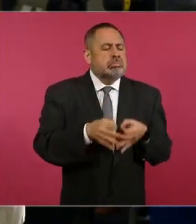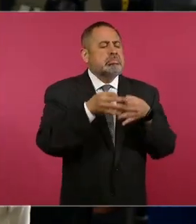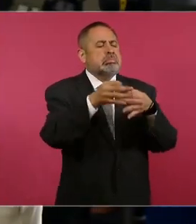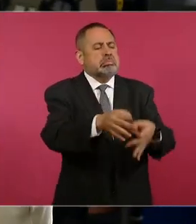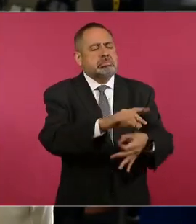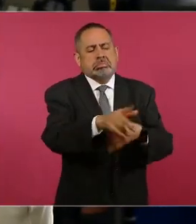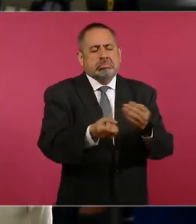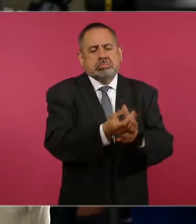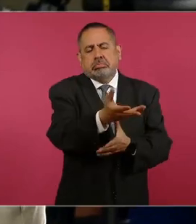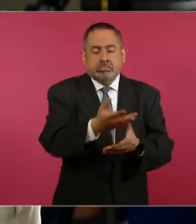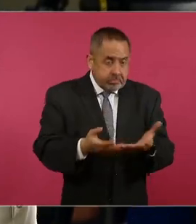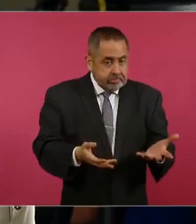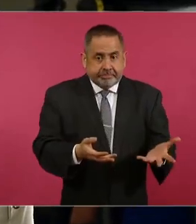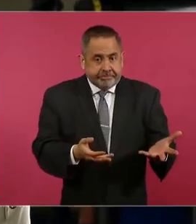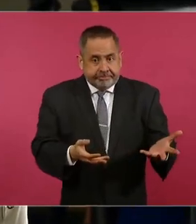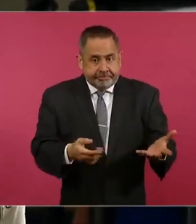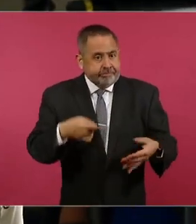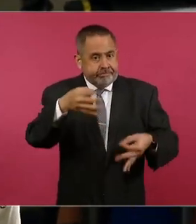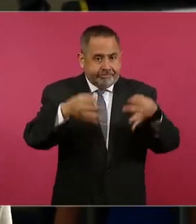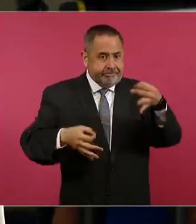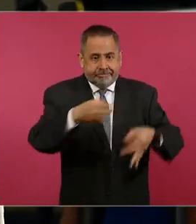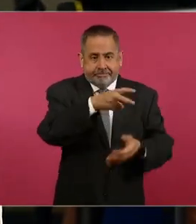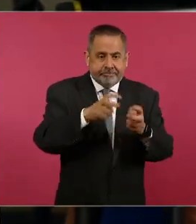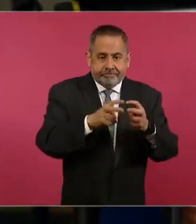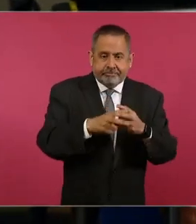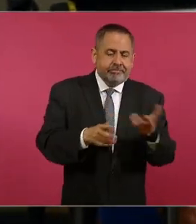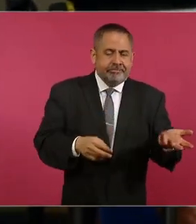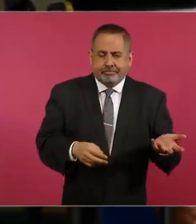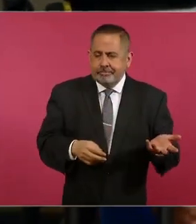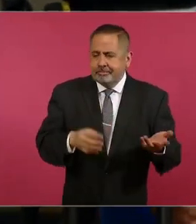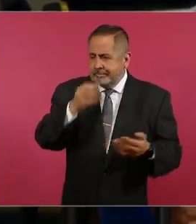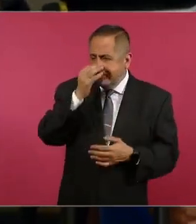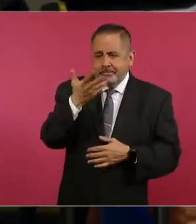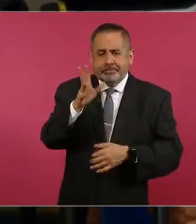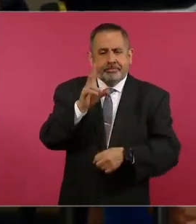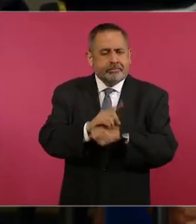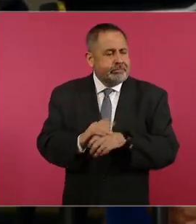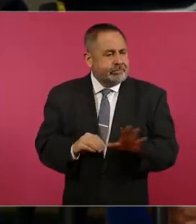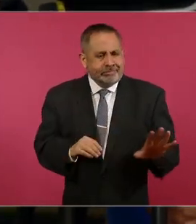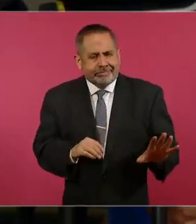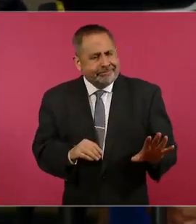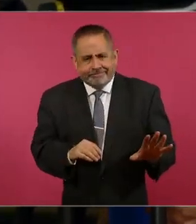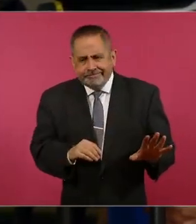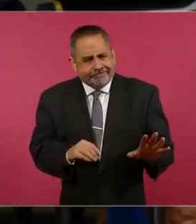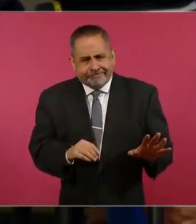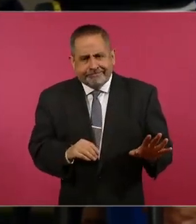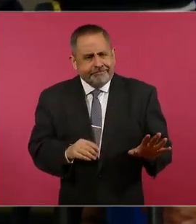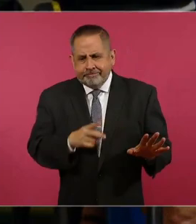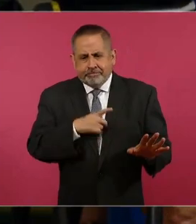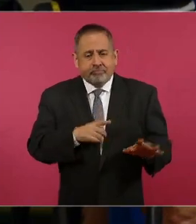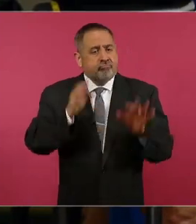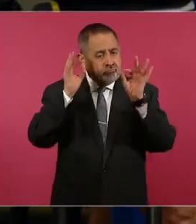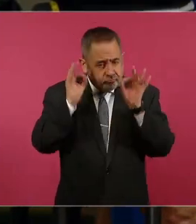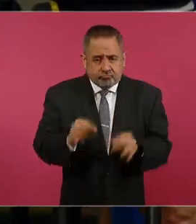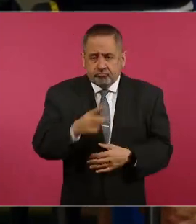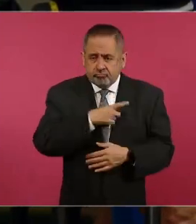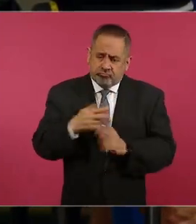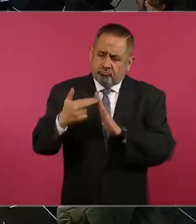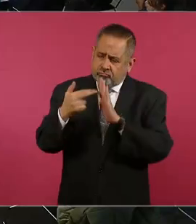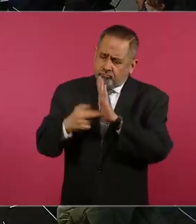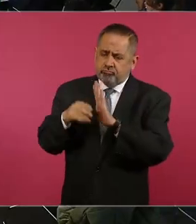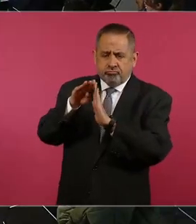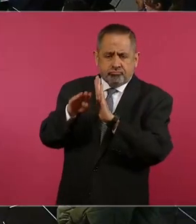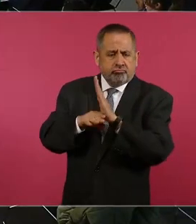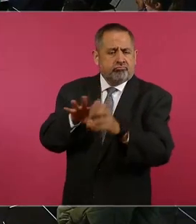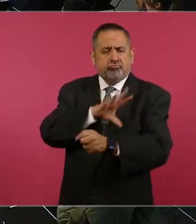el tribunal. Le dio solamente 10 días cuando el plazo para poder aplicar estos protocolos